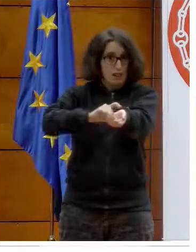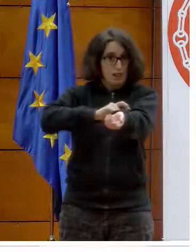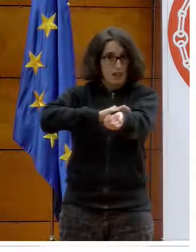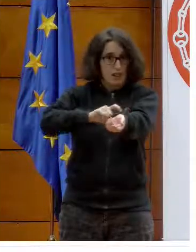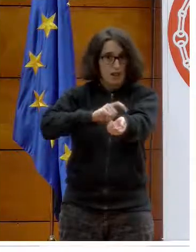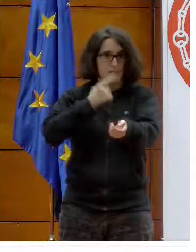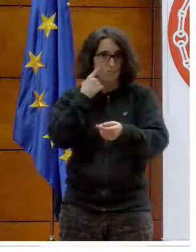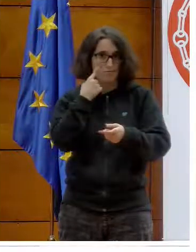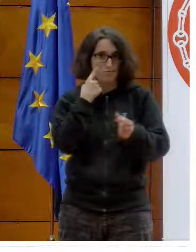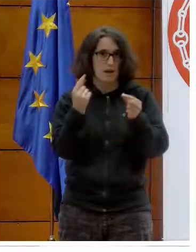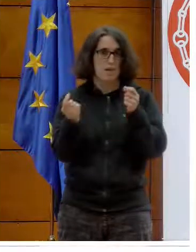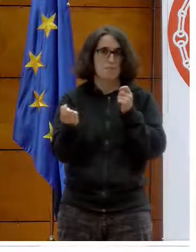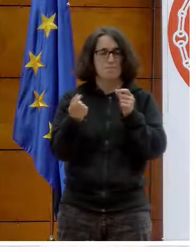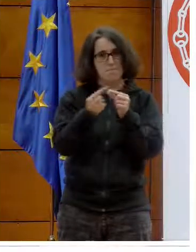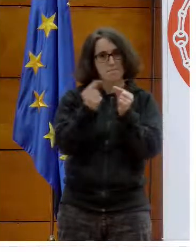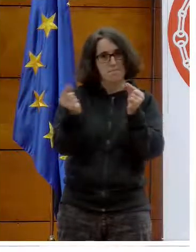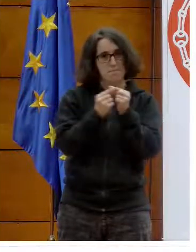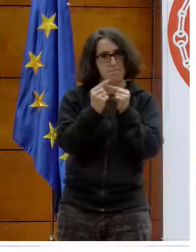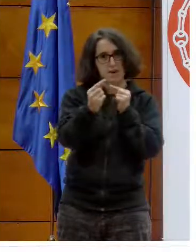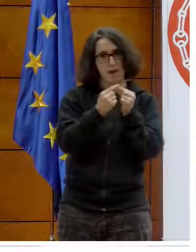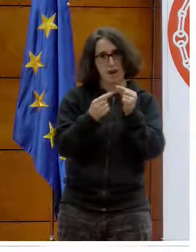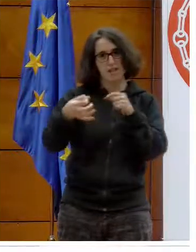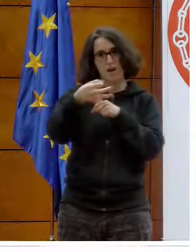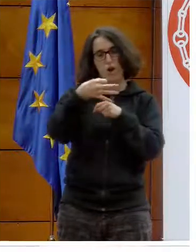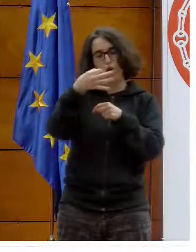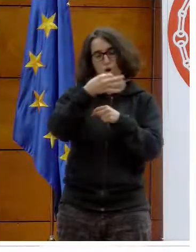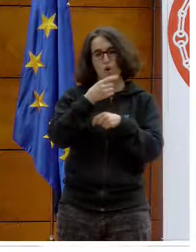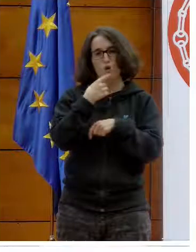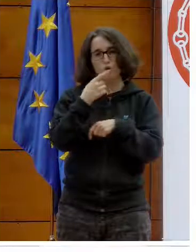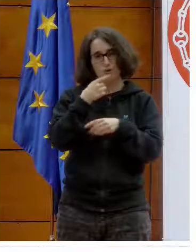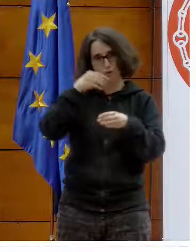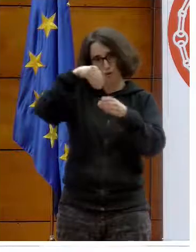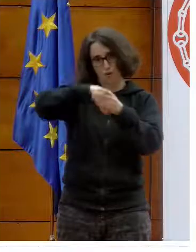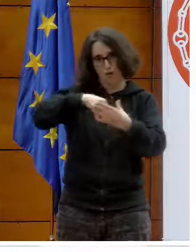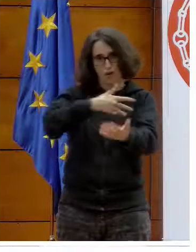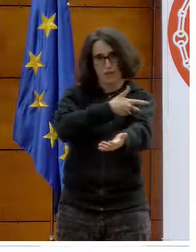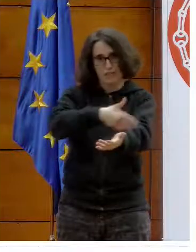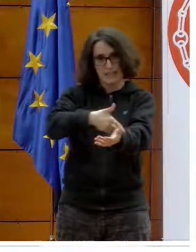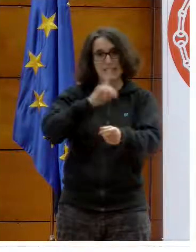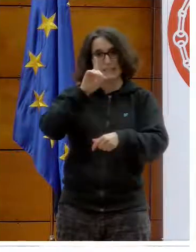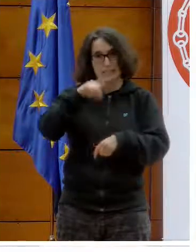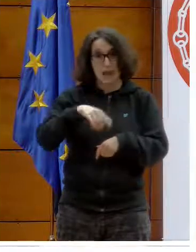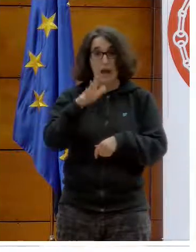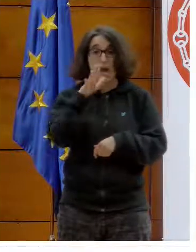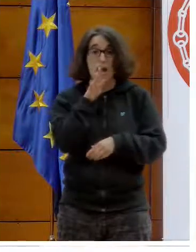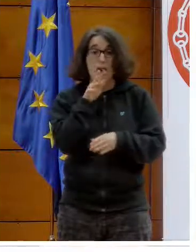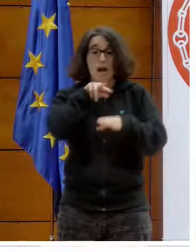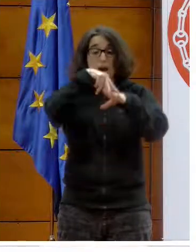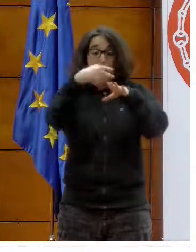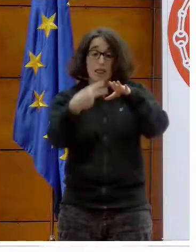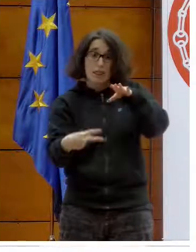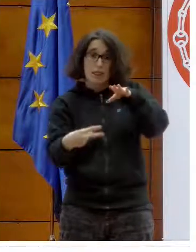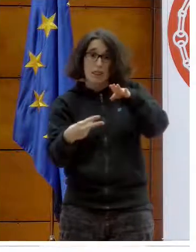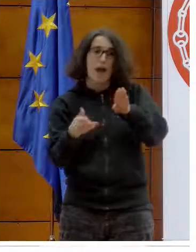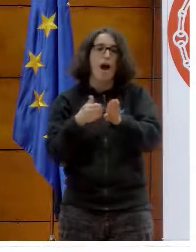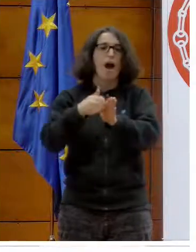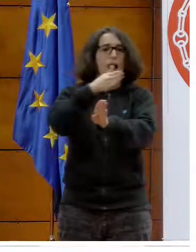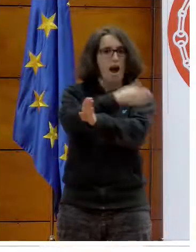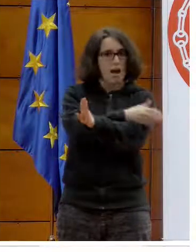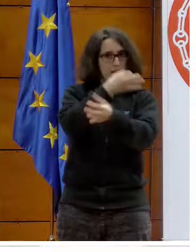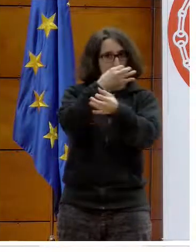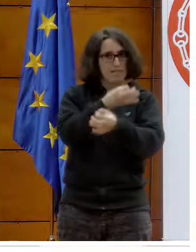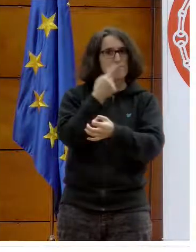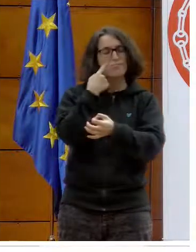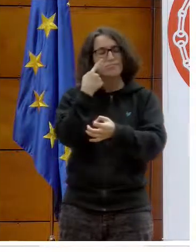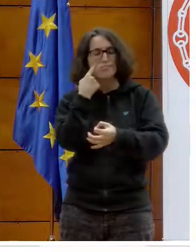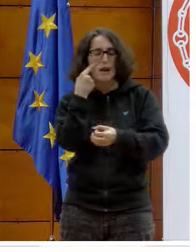nivel de glucosa en sangre. Y además, antes de entrar al agua, pues decidiremos con qué material y con qué traje vamos a realizar la